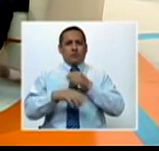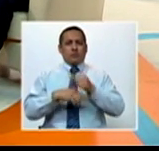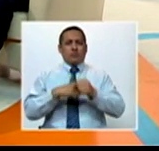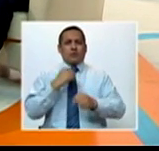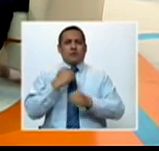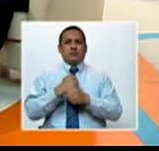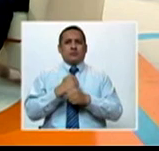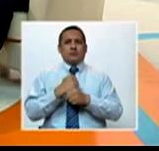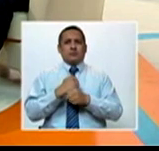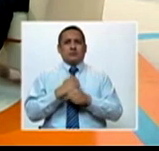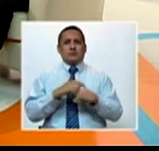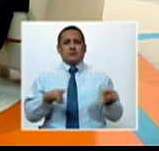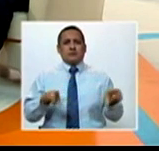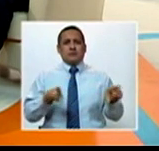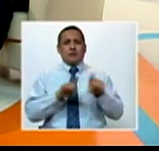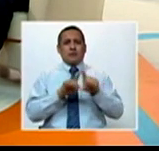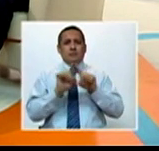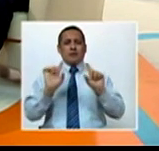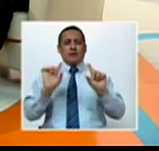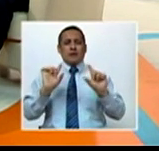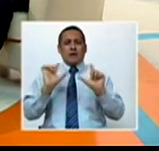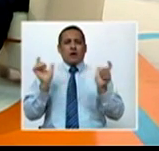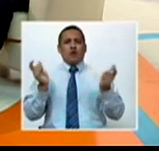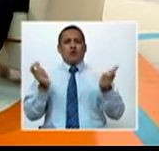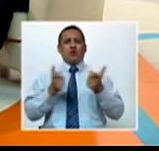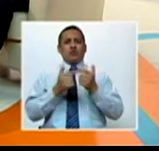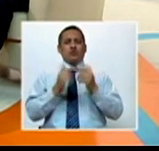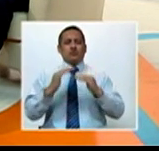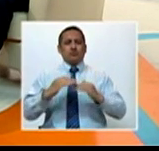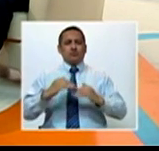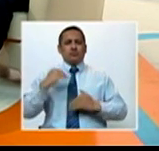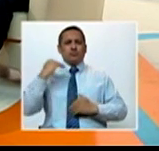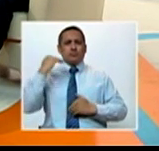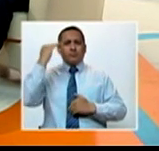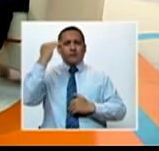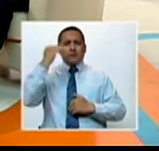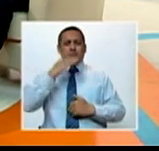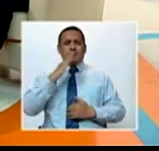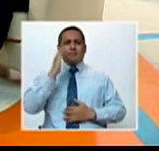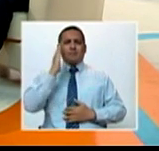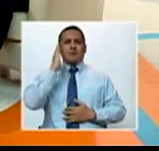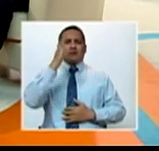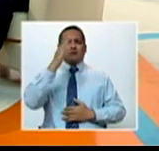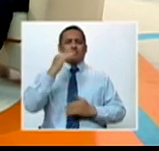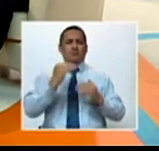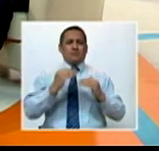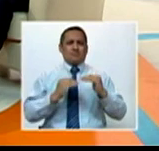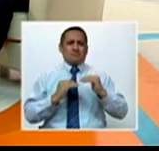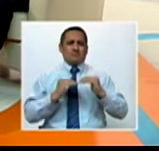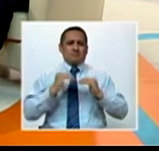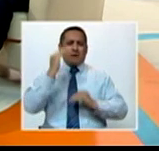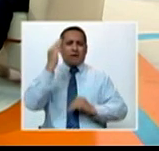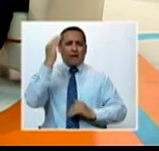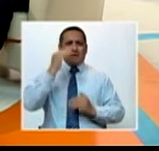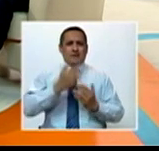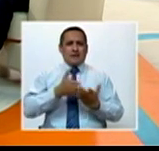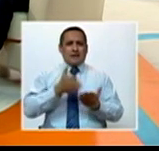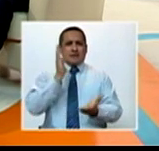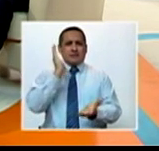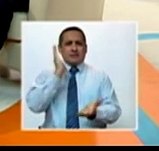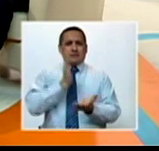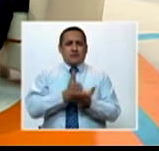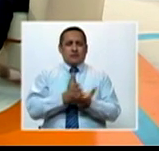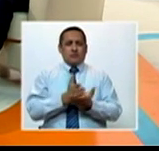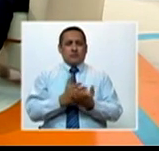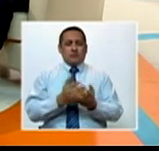La Corte Suprema le aumentó la pena y